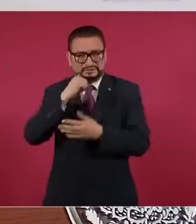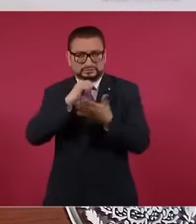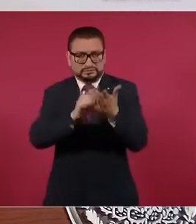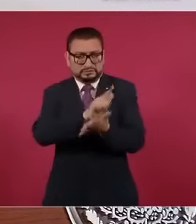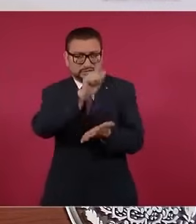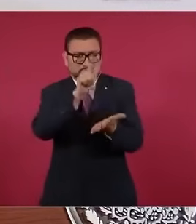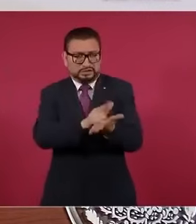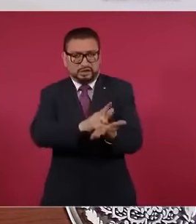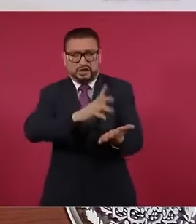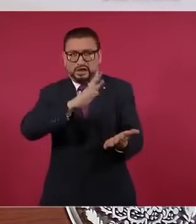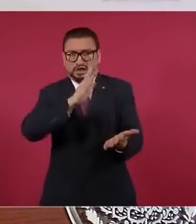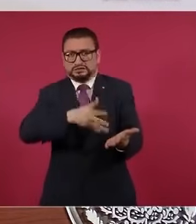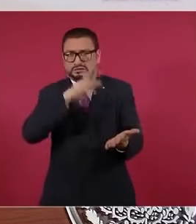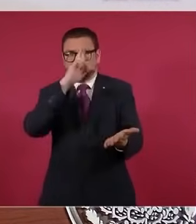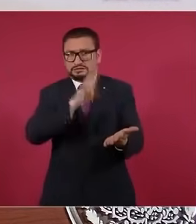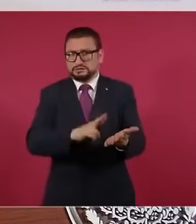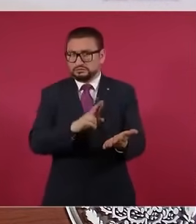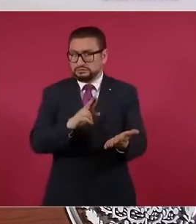ley,